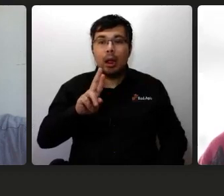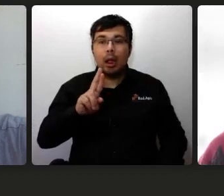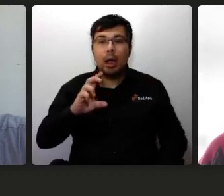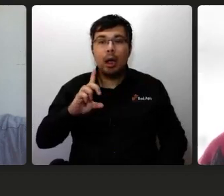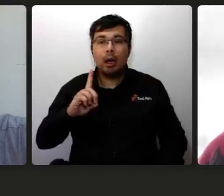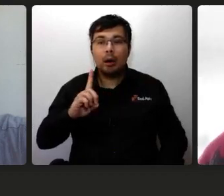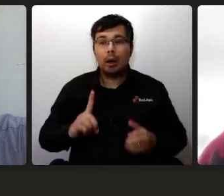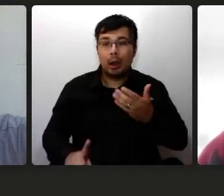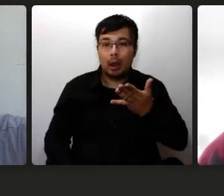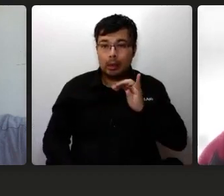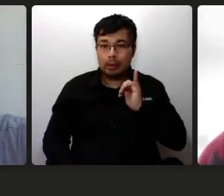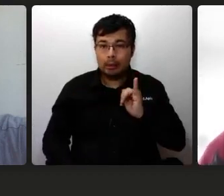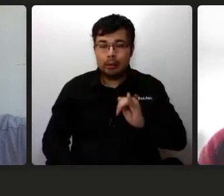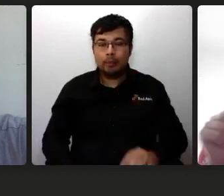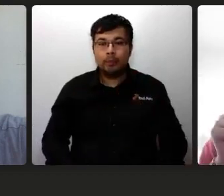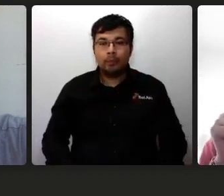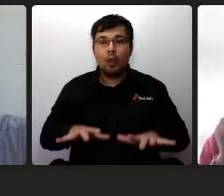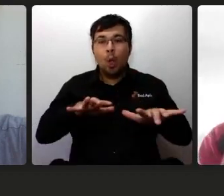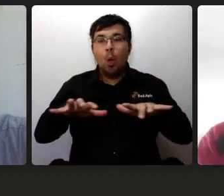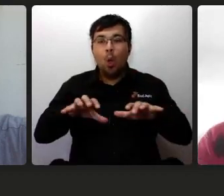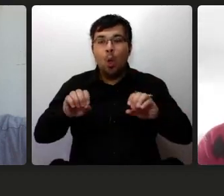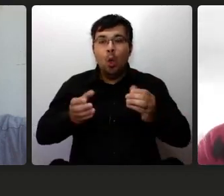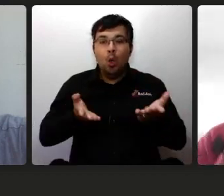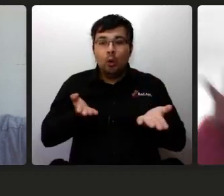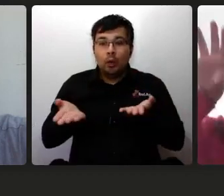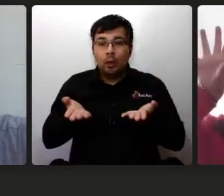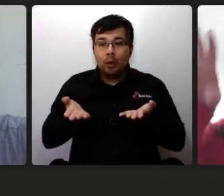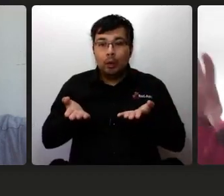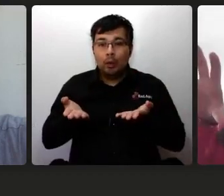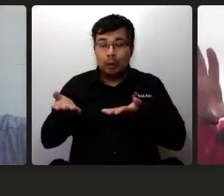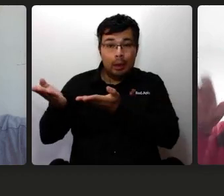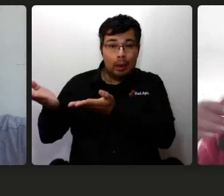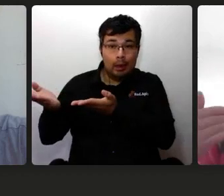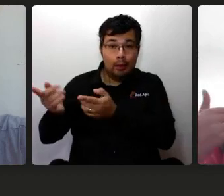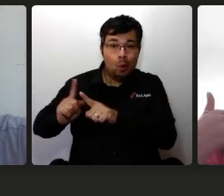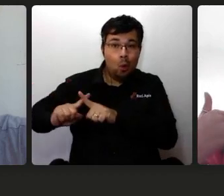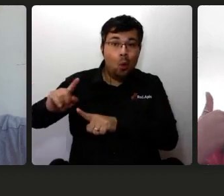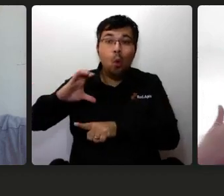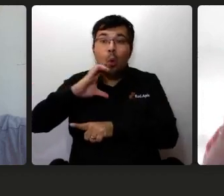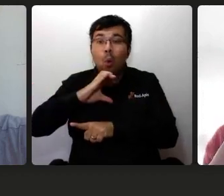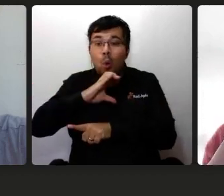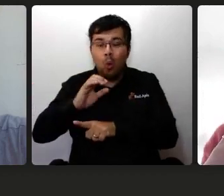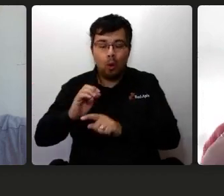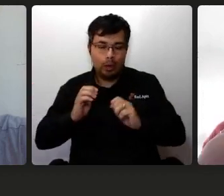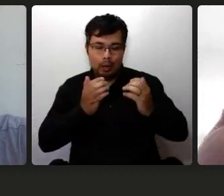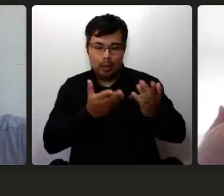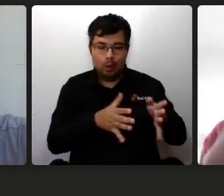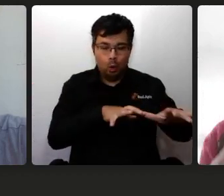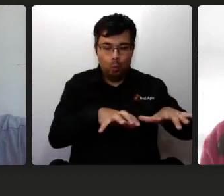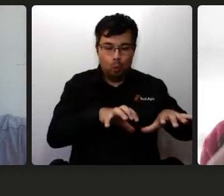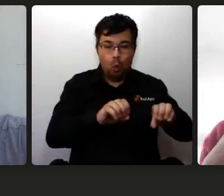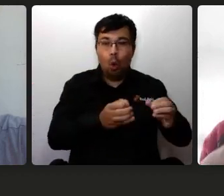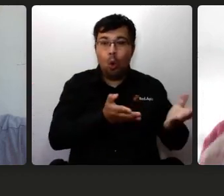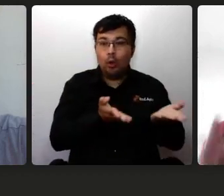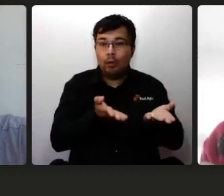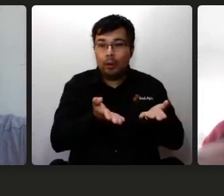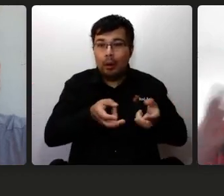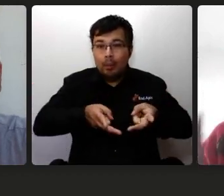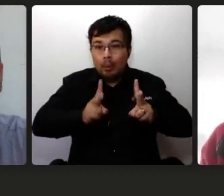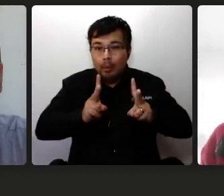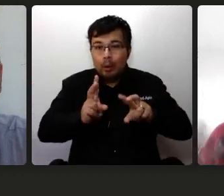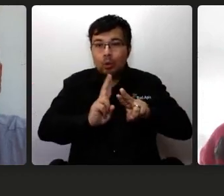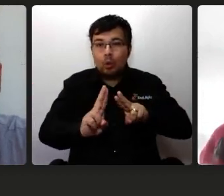estamos hablando de productos y servicios justamente, o sea, los otros eran cursos, estos son productos y servicios que nos van a permitir solucionar algún problema